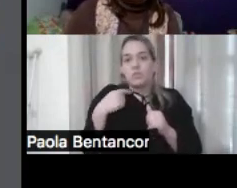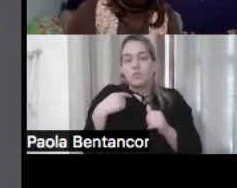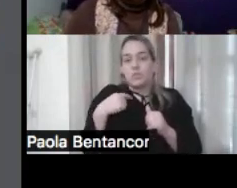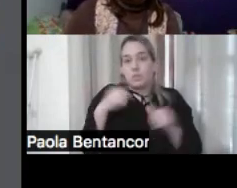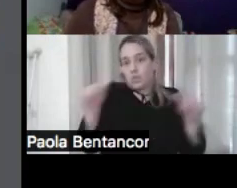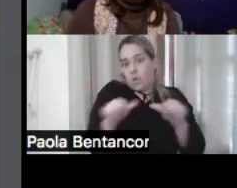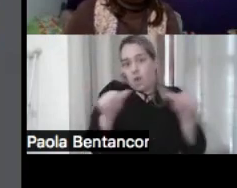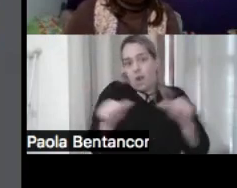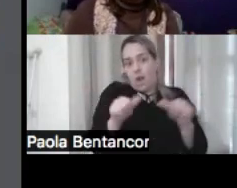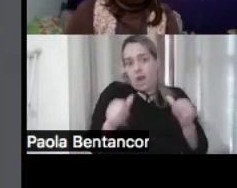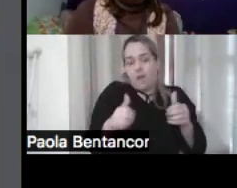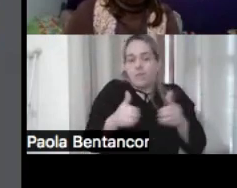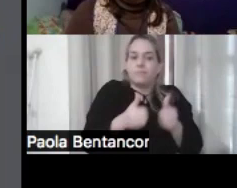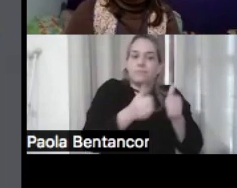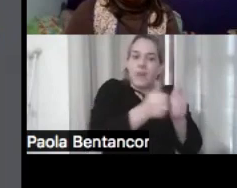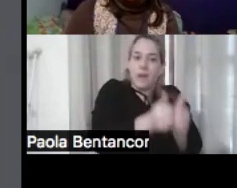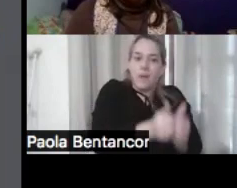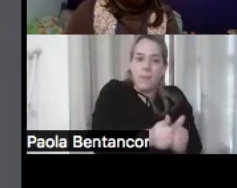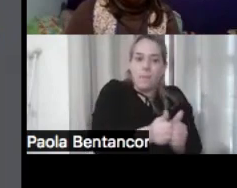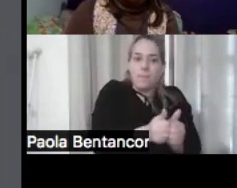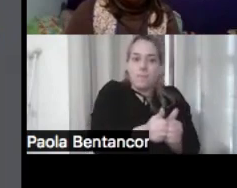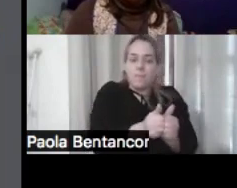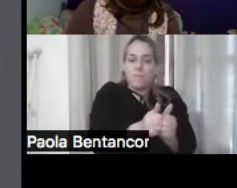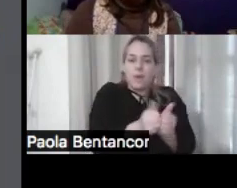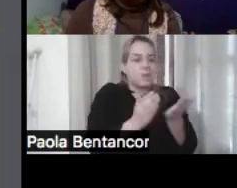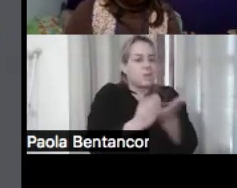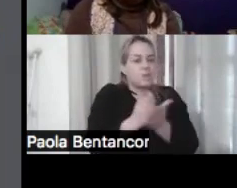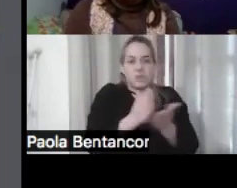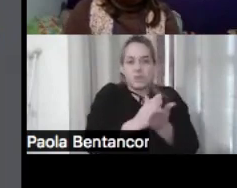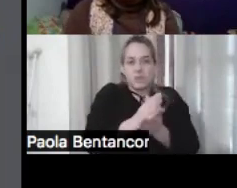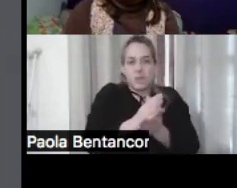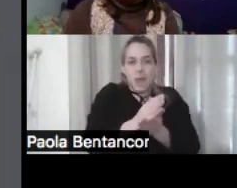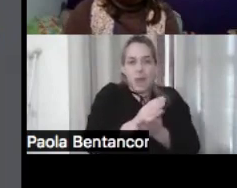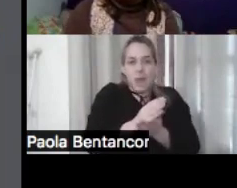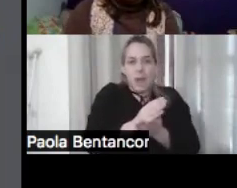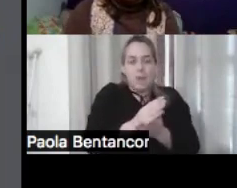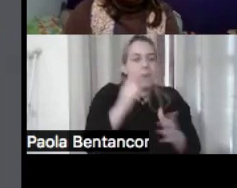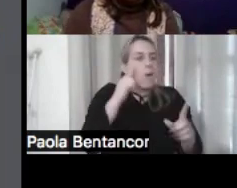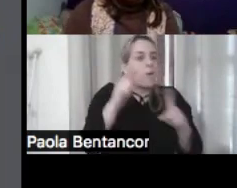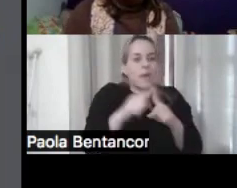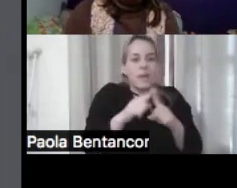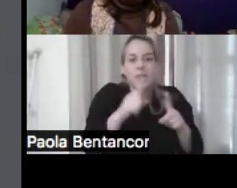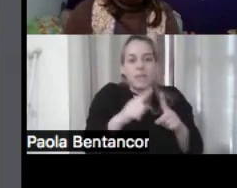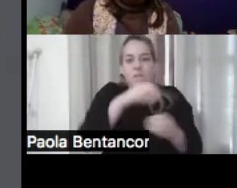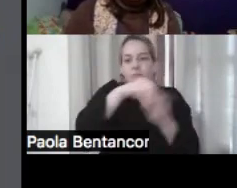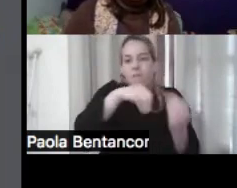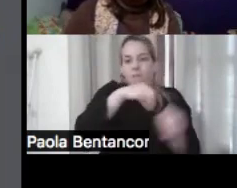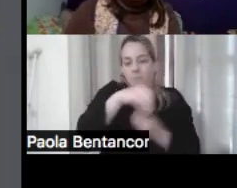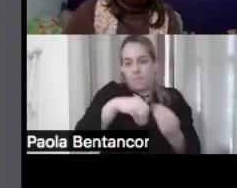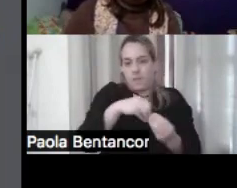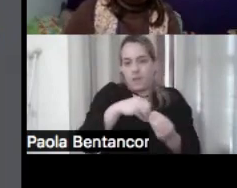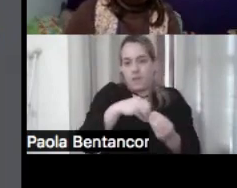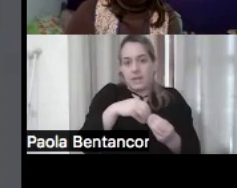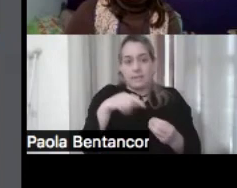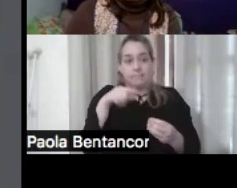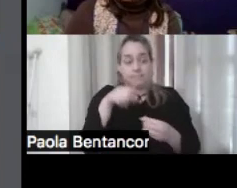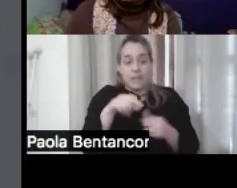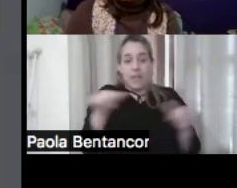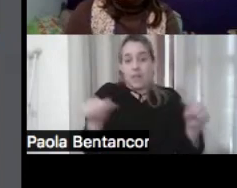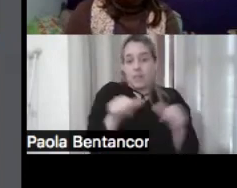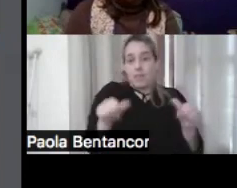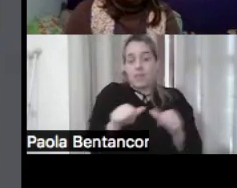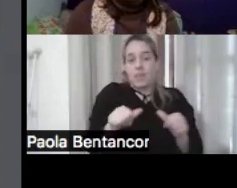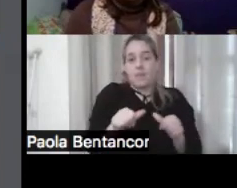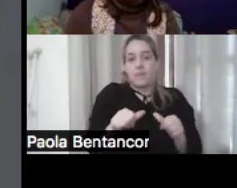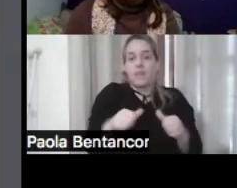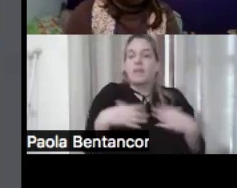las intervenciones centradas en la familia. Este tipo de intervenciones están centradas en el bienestar